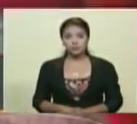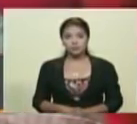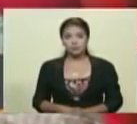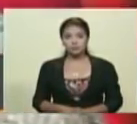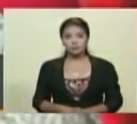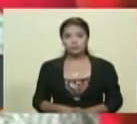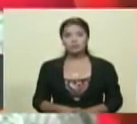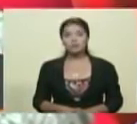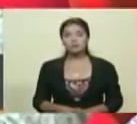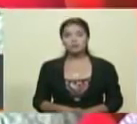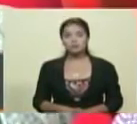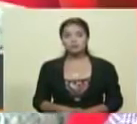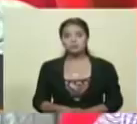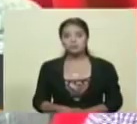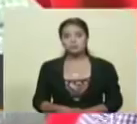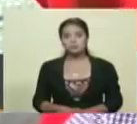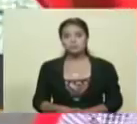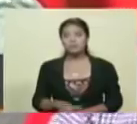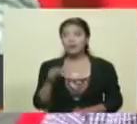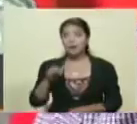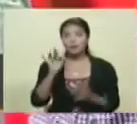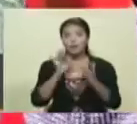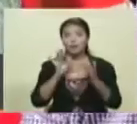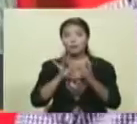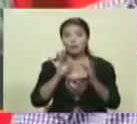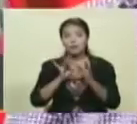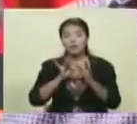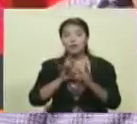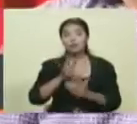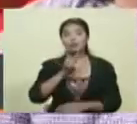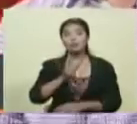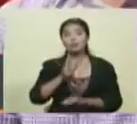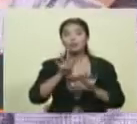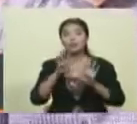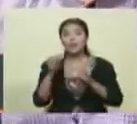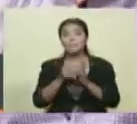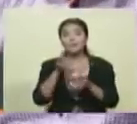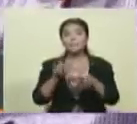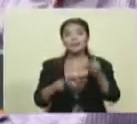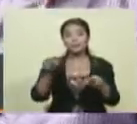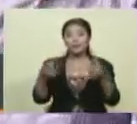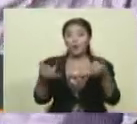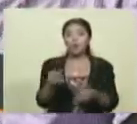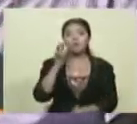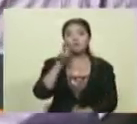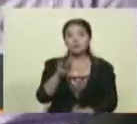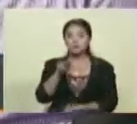están conectados 209 mil personas en vivo y directo.